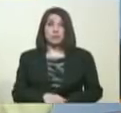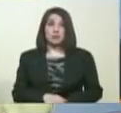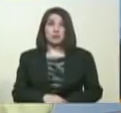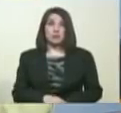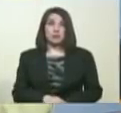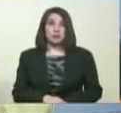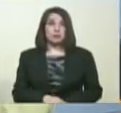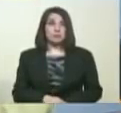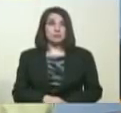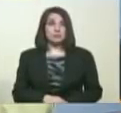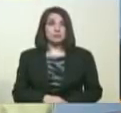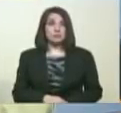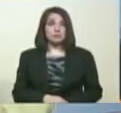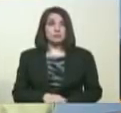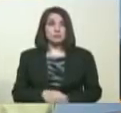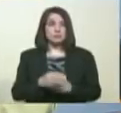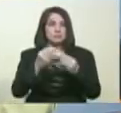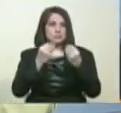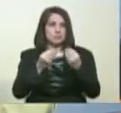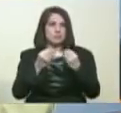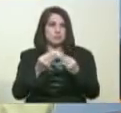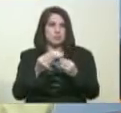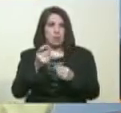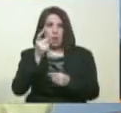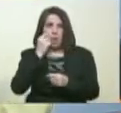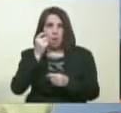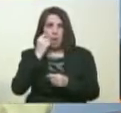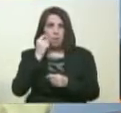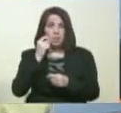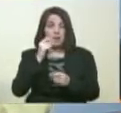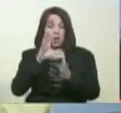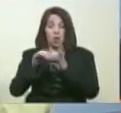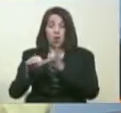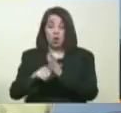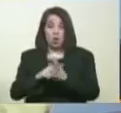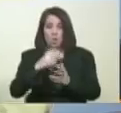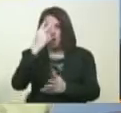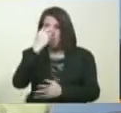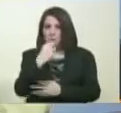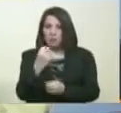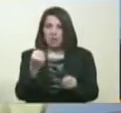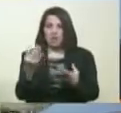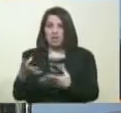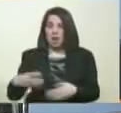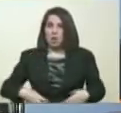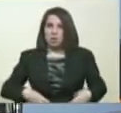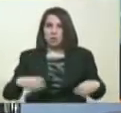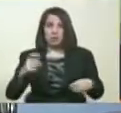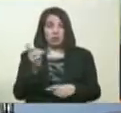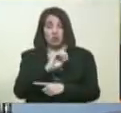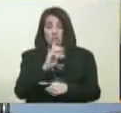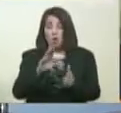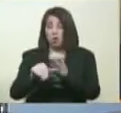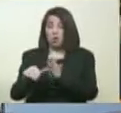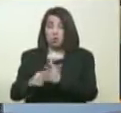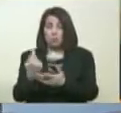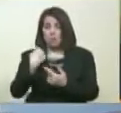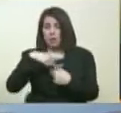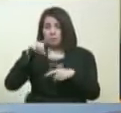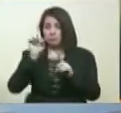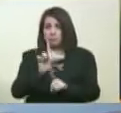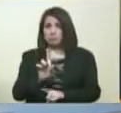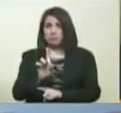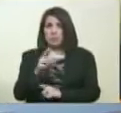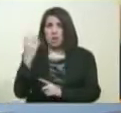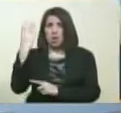No es un Robin Hood al revés, que robe a los pobres para darle a los ricos. No, roban para ellos solos, los de Miami, los de